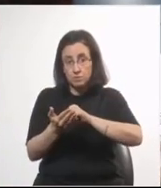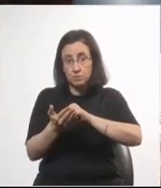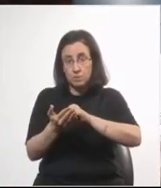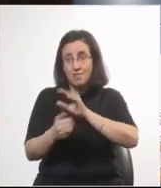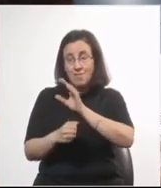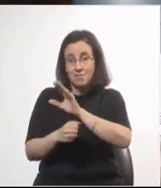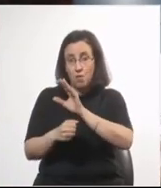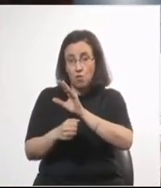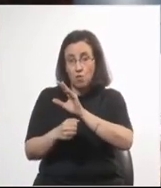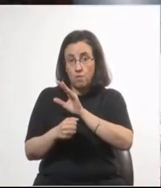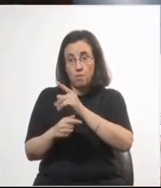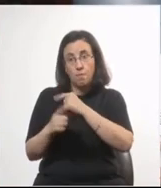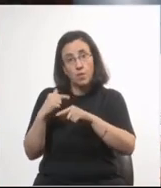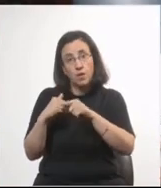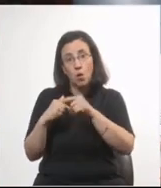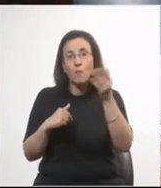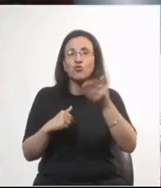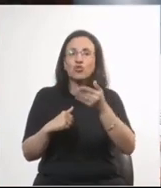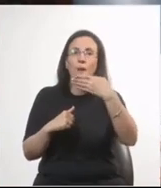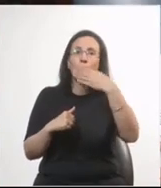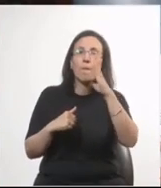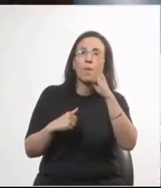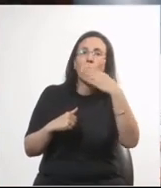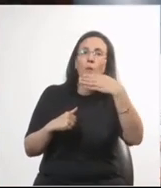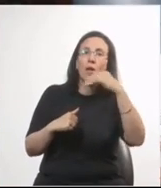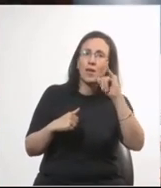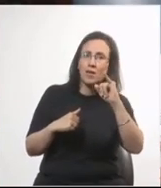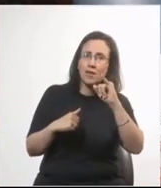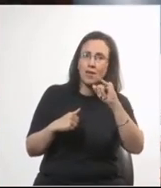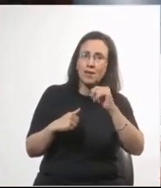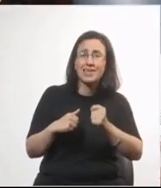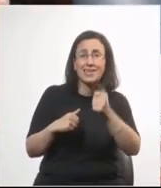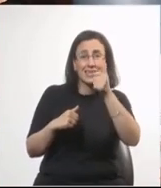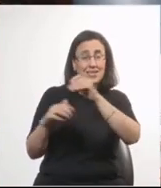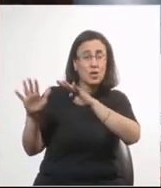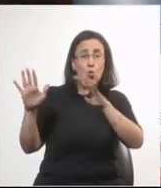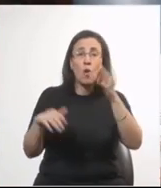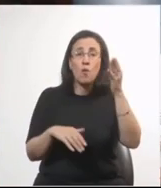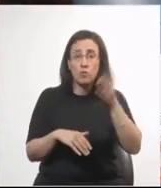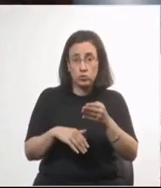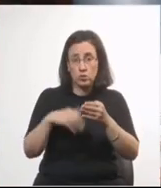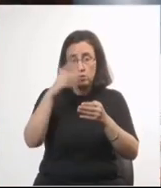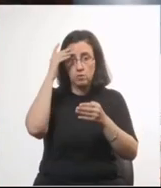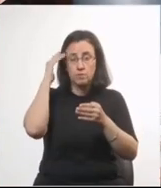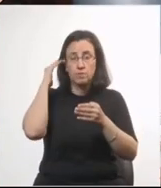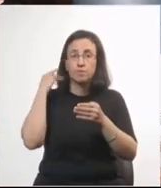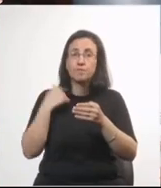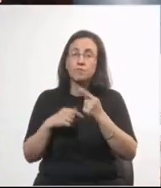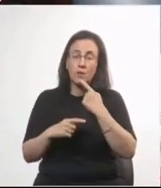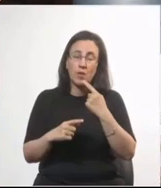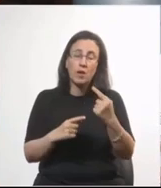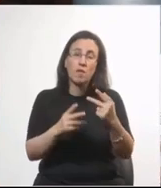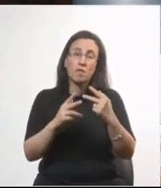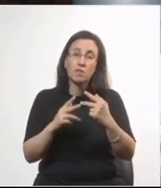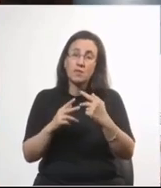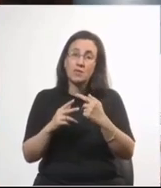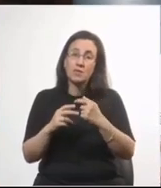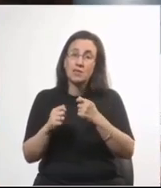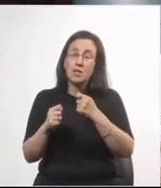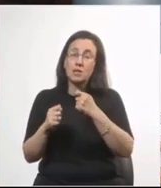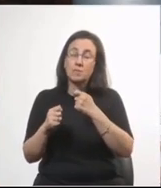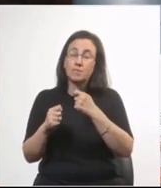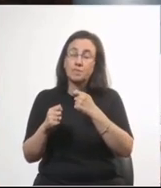del PBI casi un 9%. Se anuncian además inversiones récords en materia